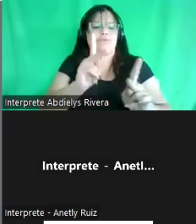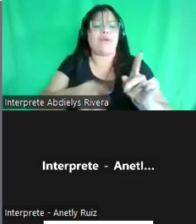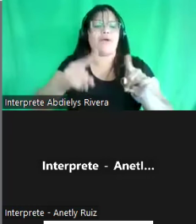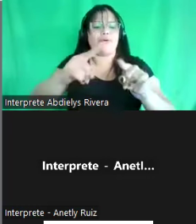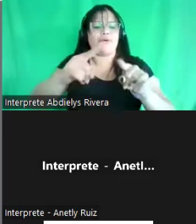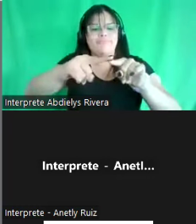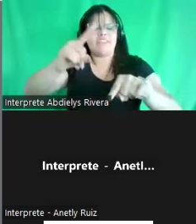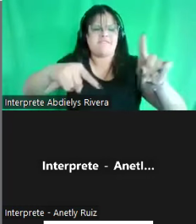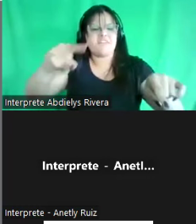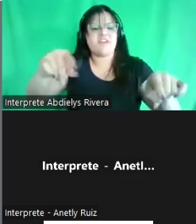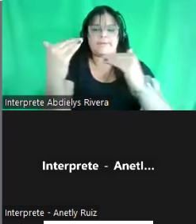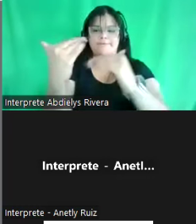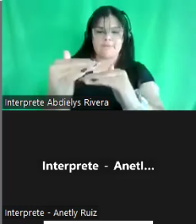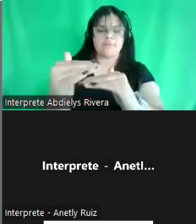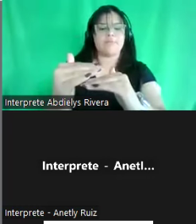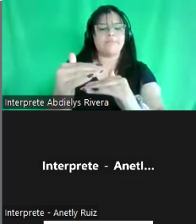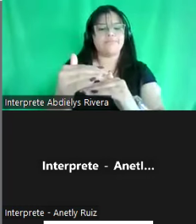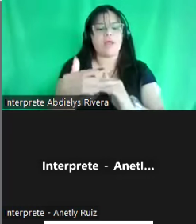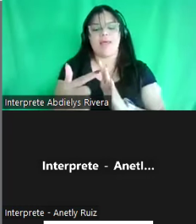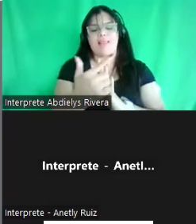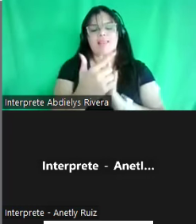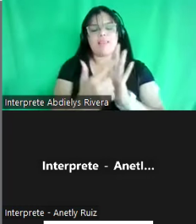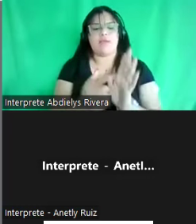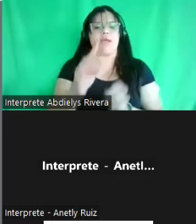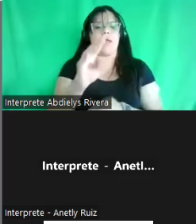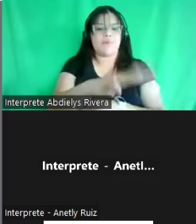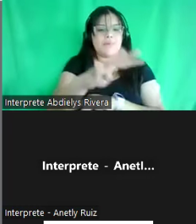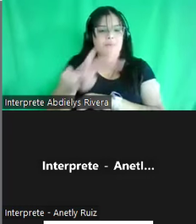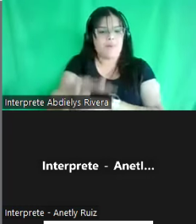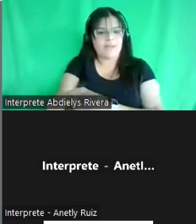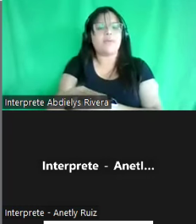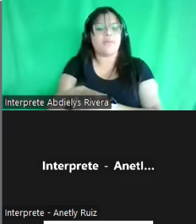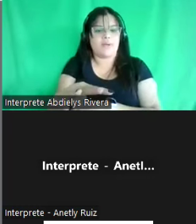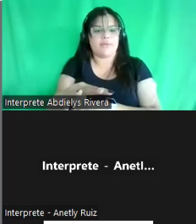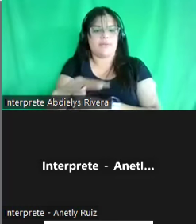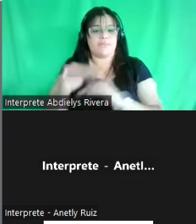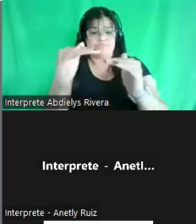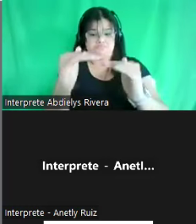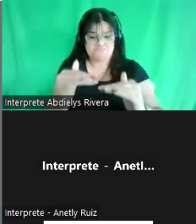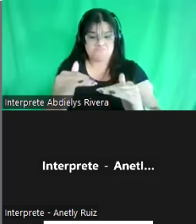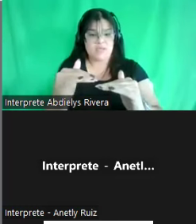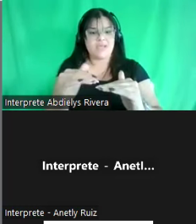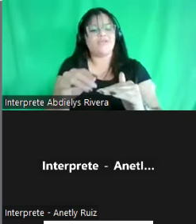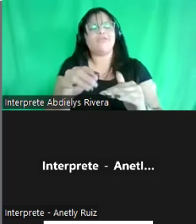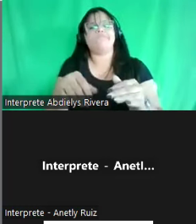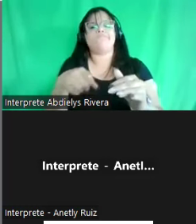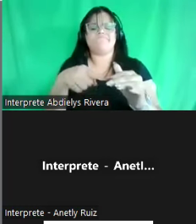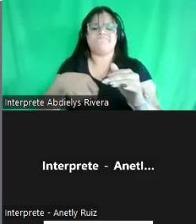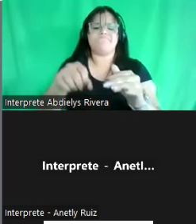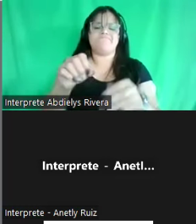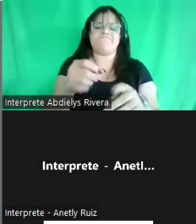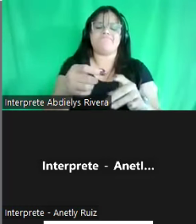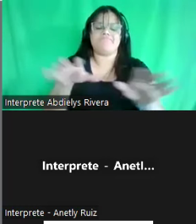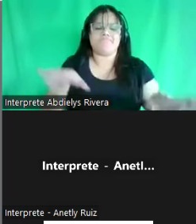Cuando hablamos de una de la ley 44, subsiguiente, se hizo en el 2004 una ley que es la